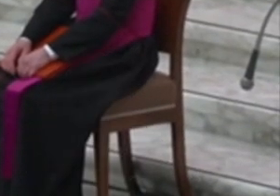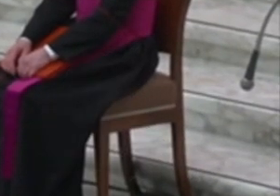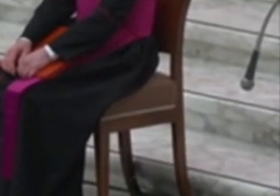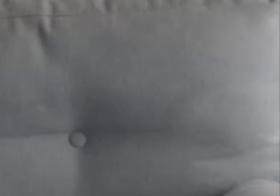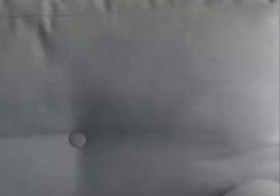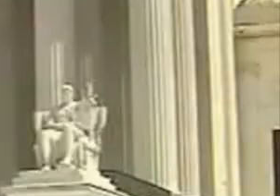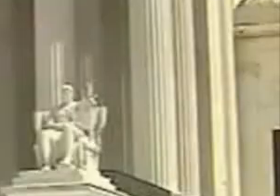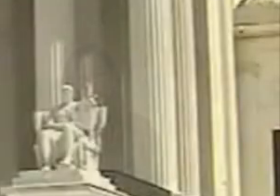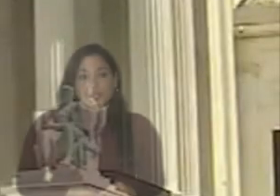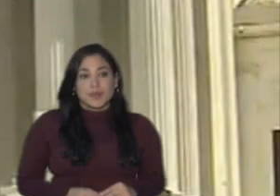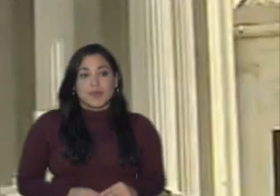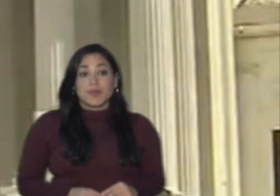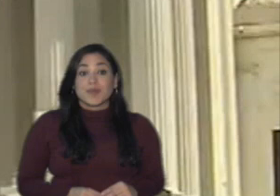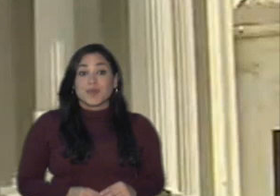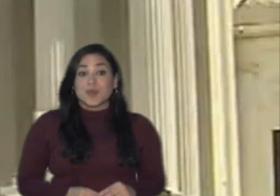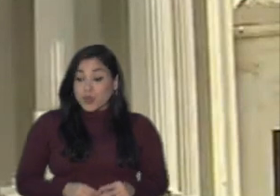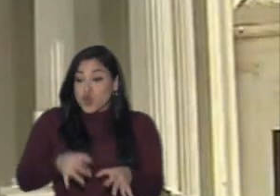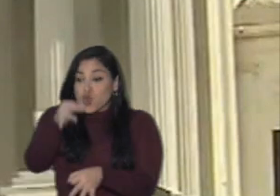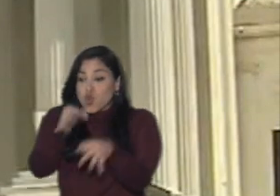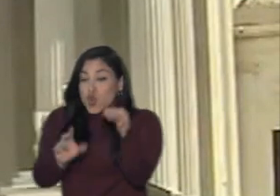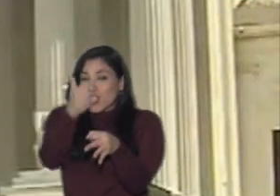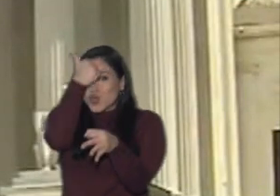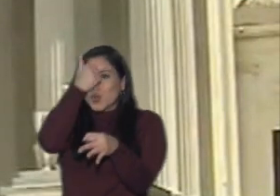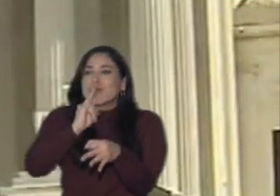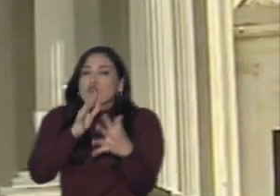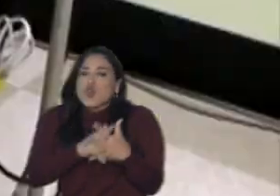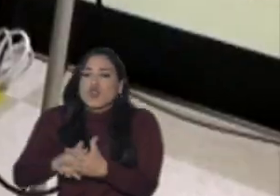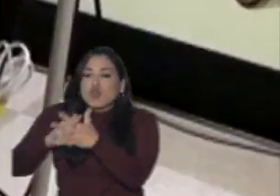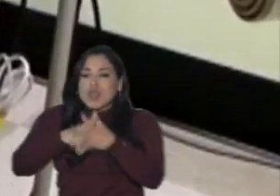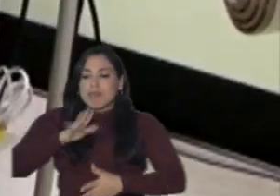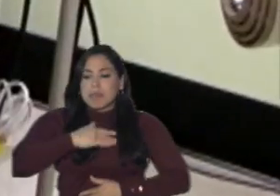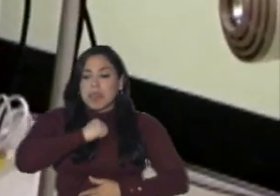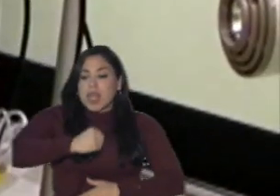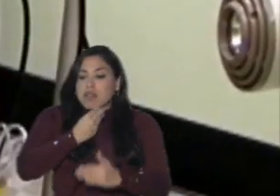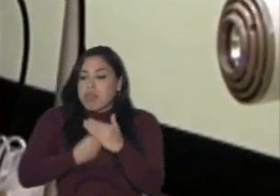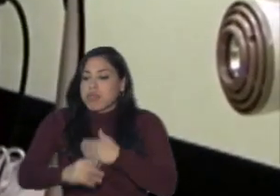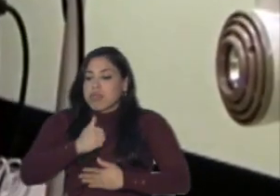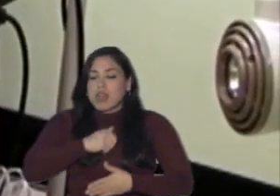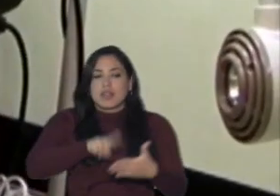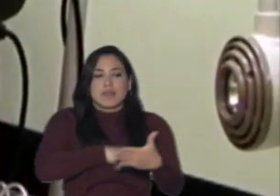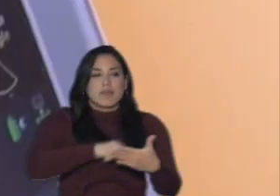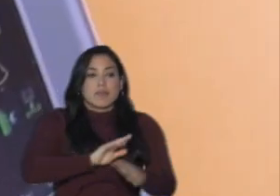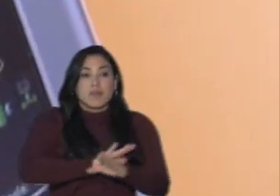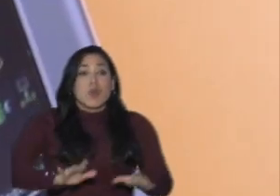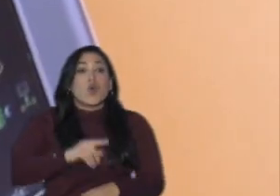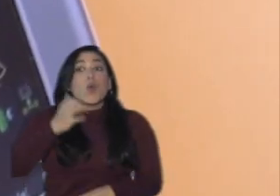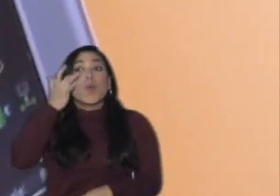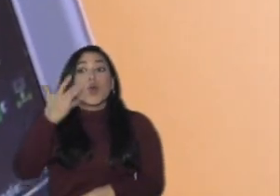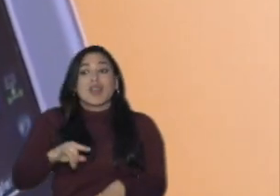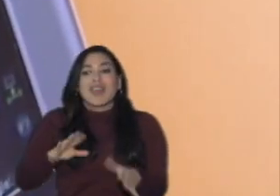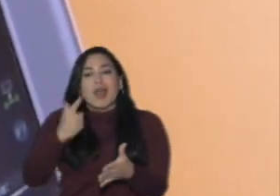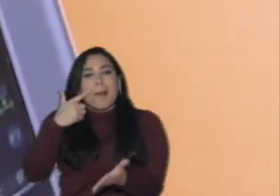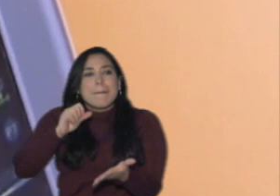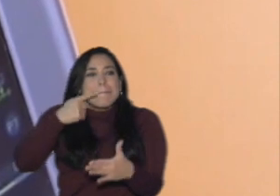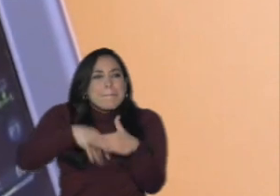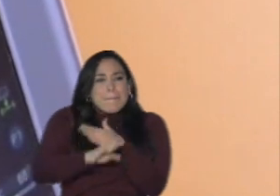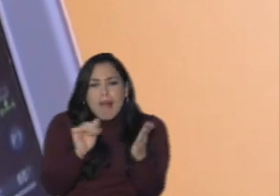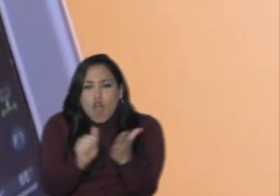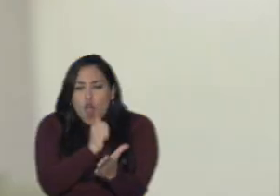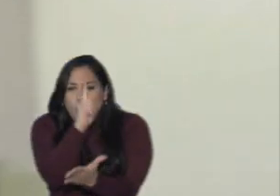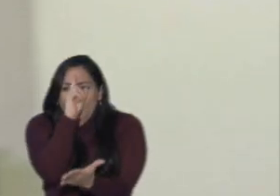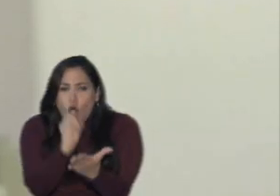Putin. La Corte Suprema de Estados Unidos podría eliminar el derecho al aborto en esta nación norteamericana, según un borrador filtrado de una